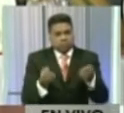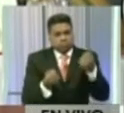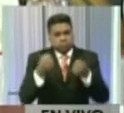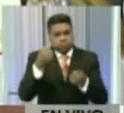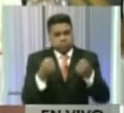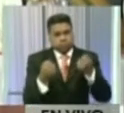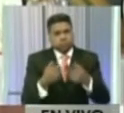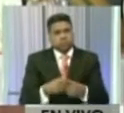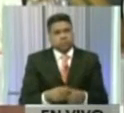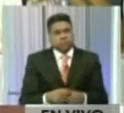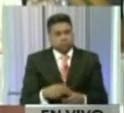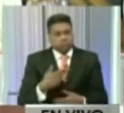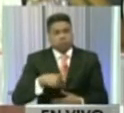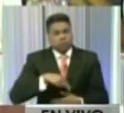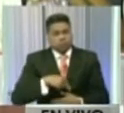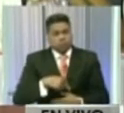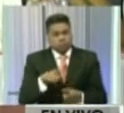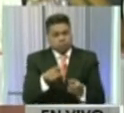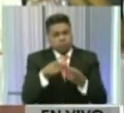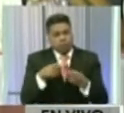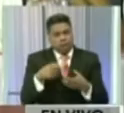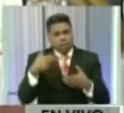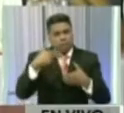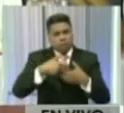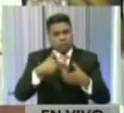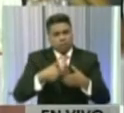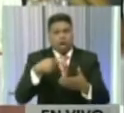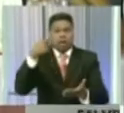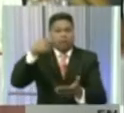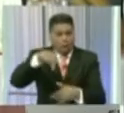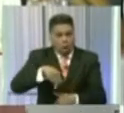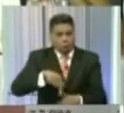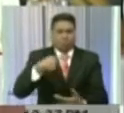Yo digo que empezamos a cobrar la gasolina porque en Venezuela se paga para echar gasolina.